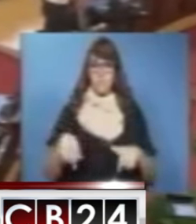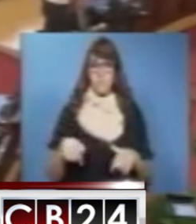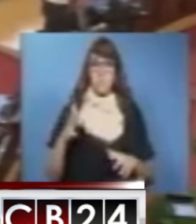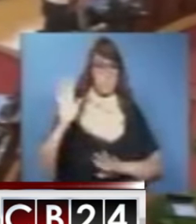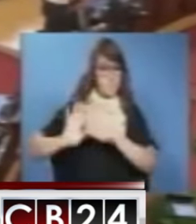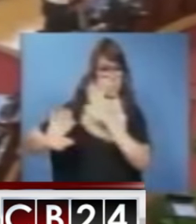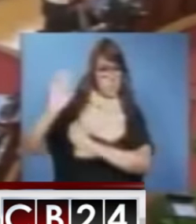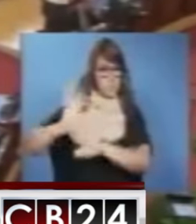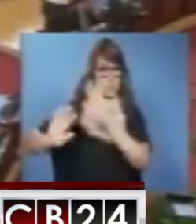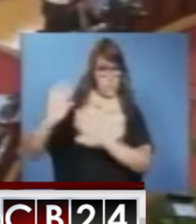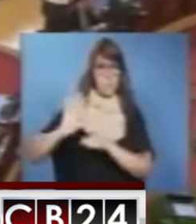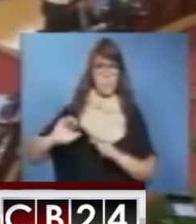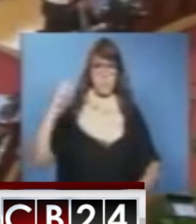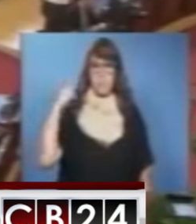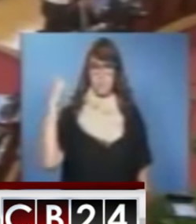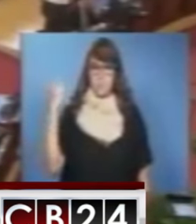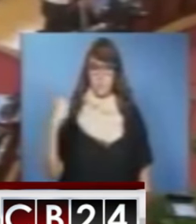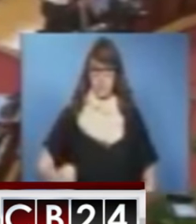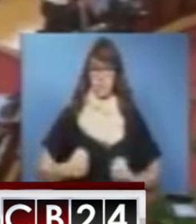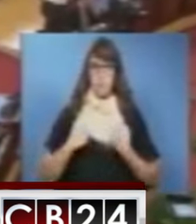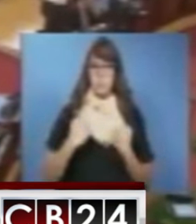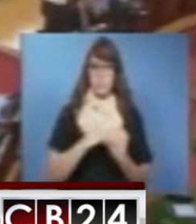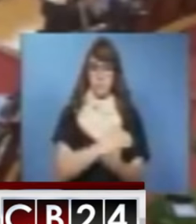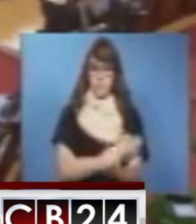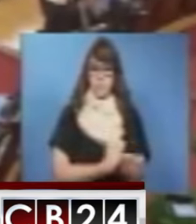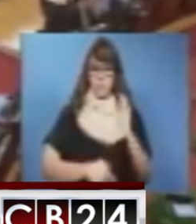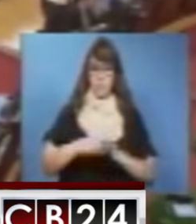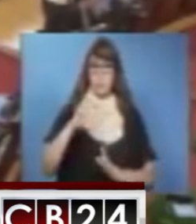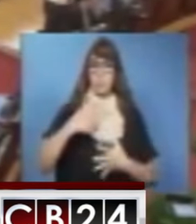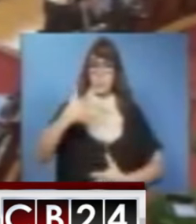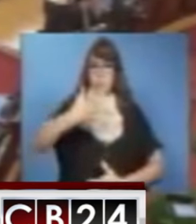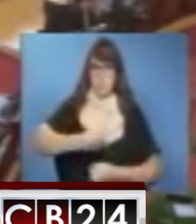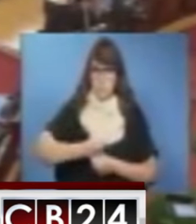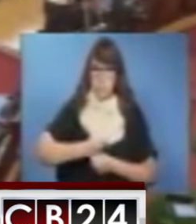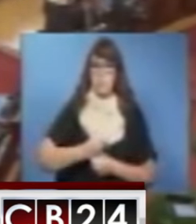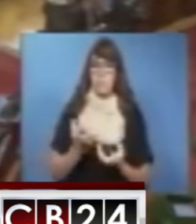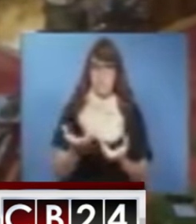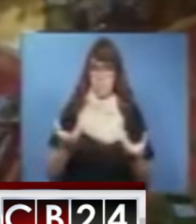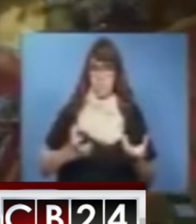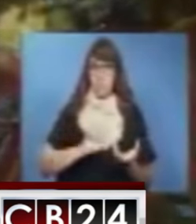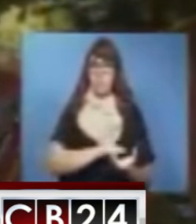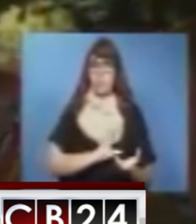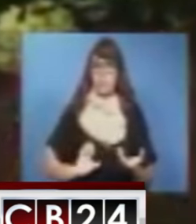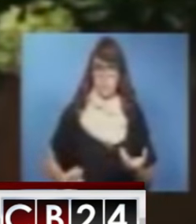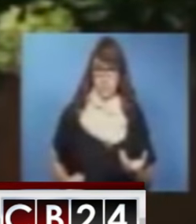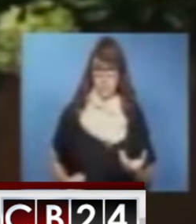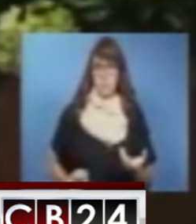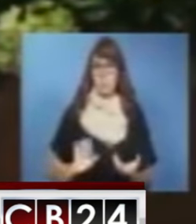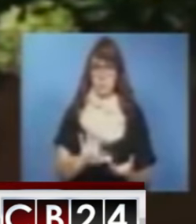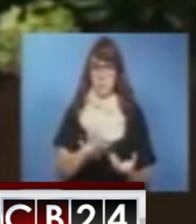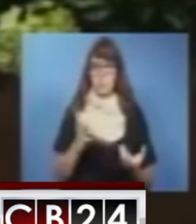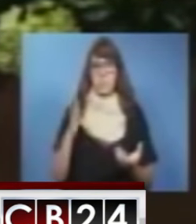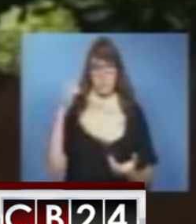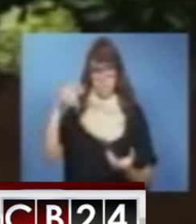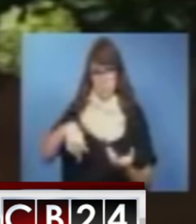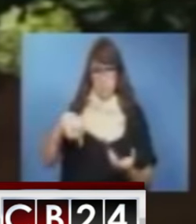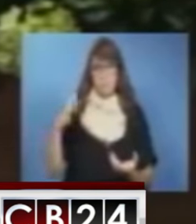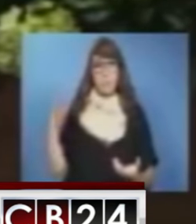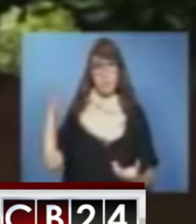Acontecimiento histórico que fortalece la confianza de los salvadoreños en su presente y